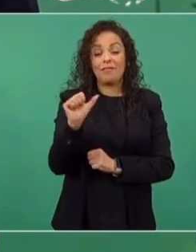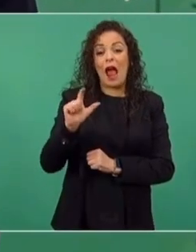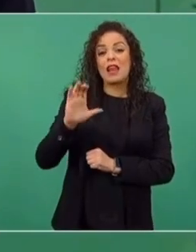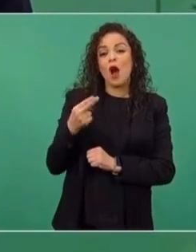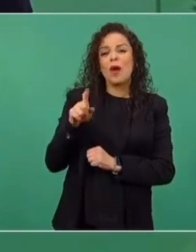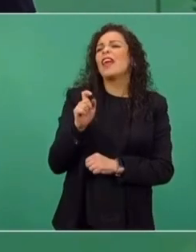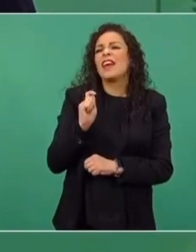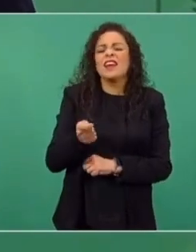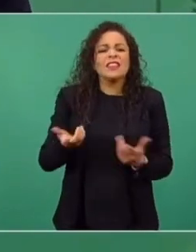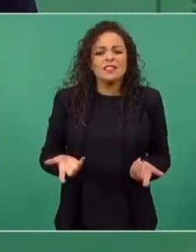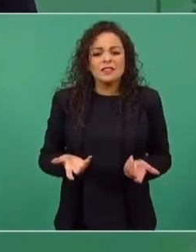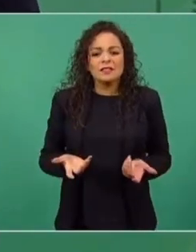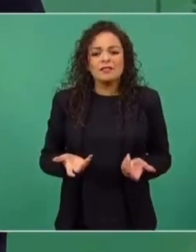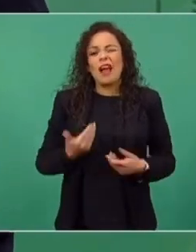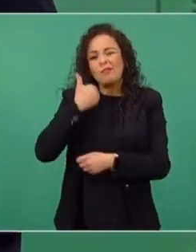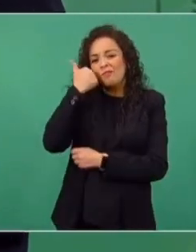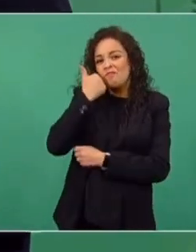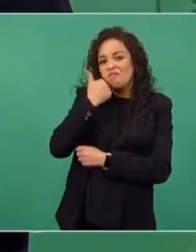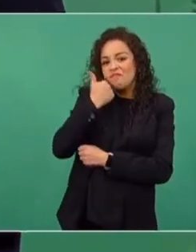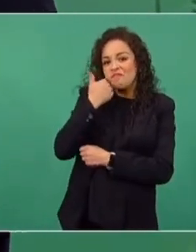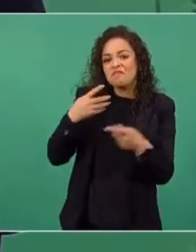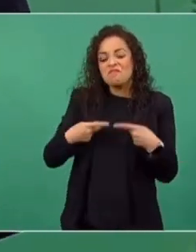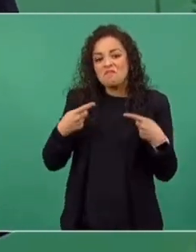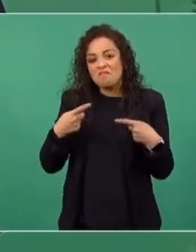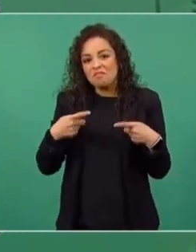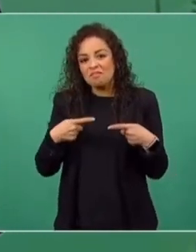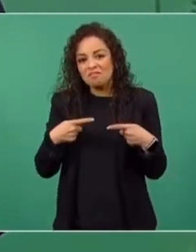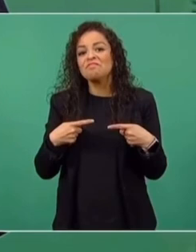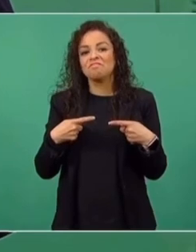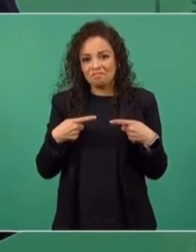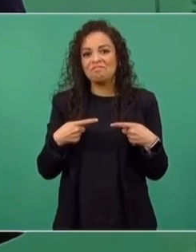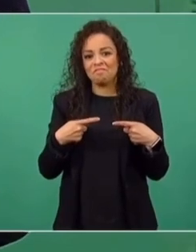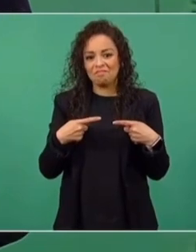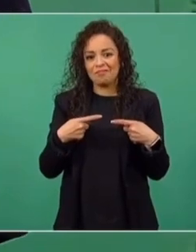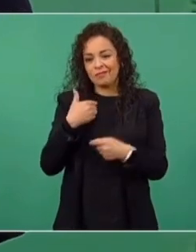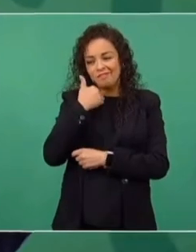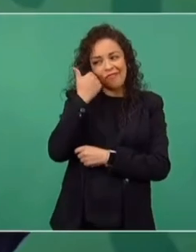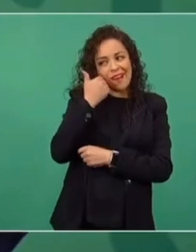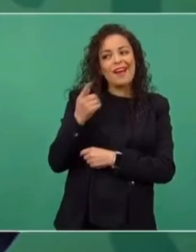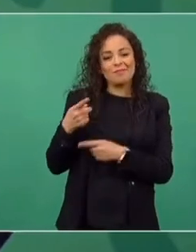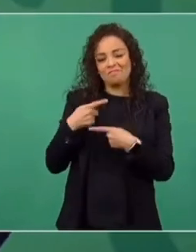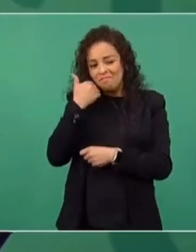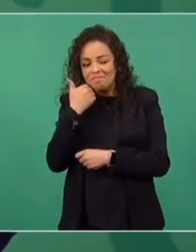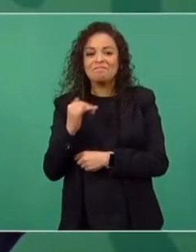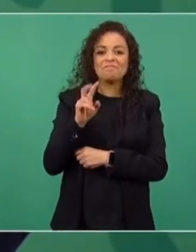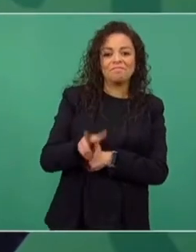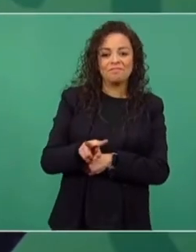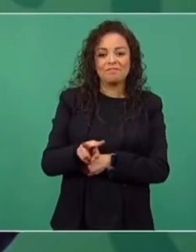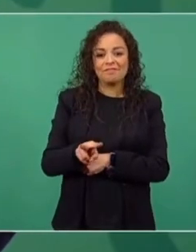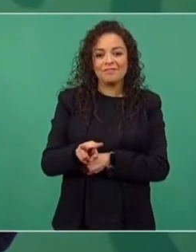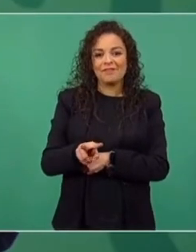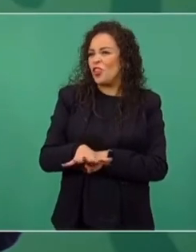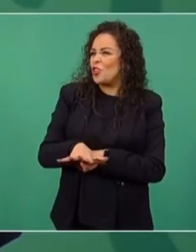El cahuete, pues, es un lambiscón, un barbero, con todo respeto a los peluqueros,